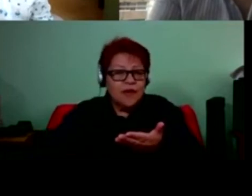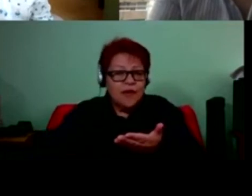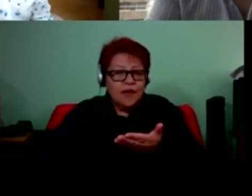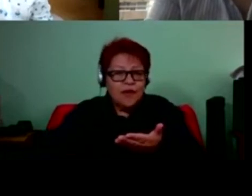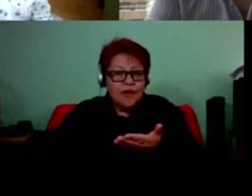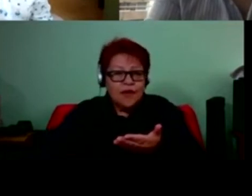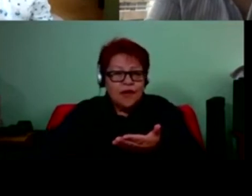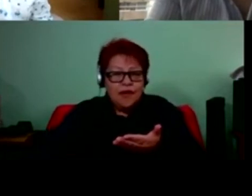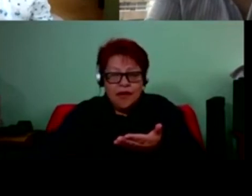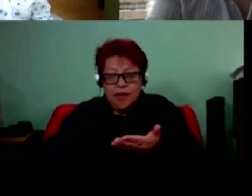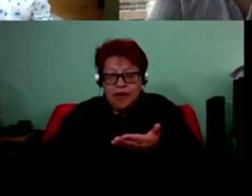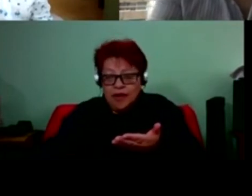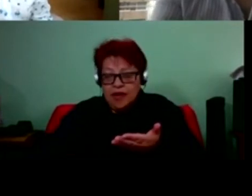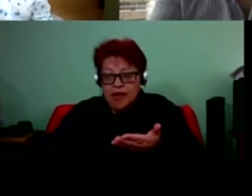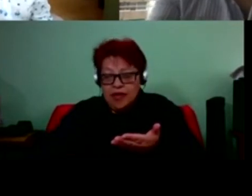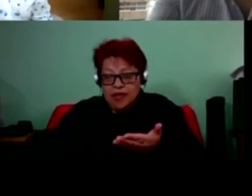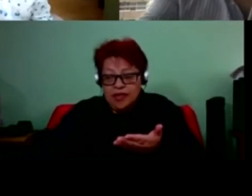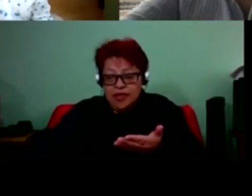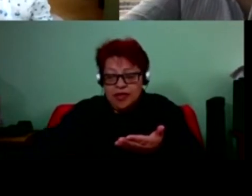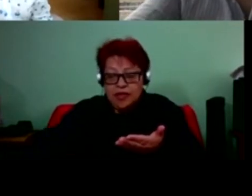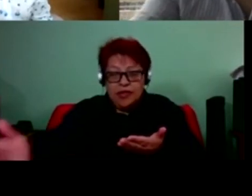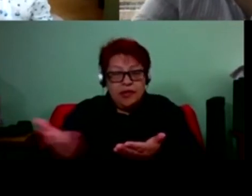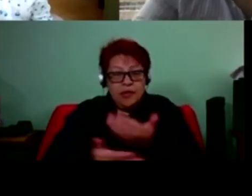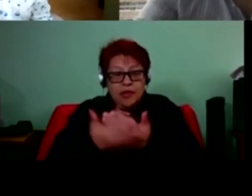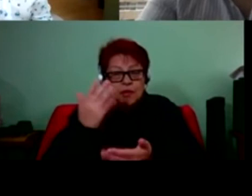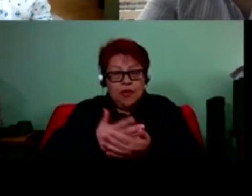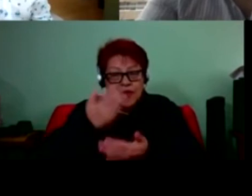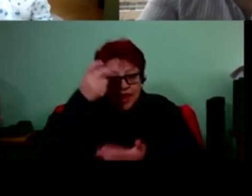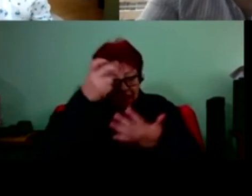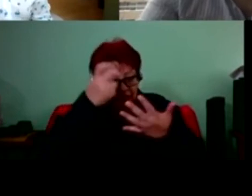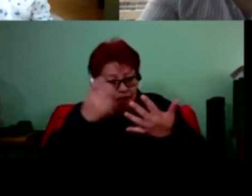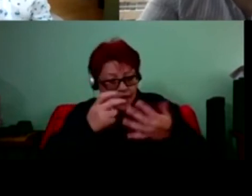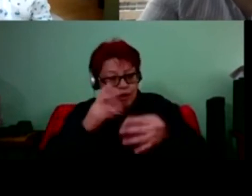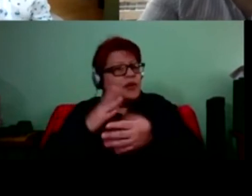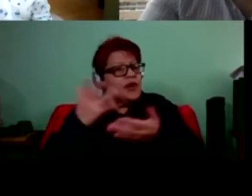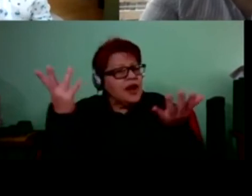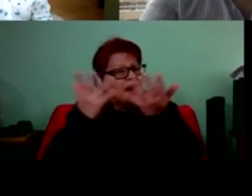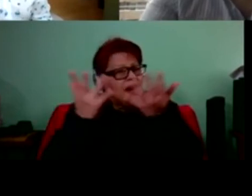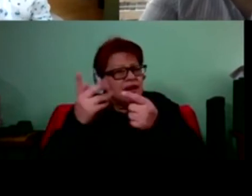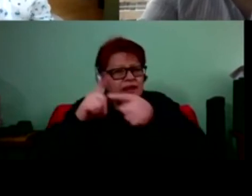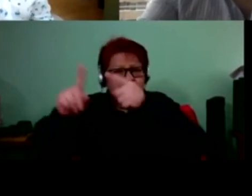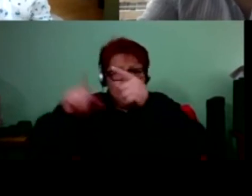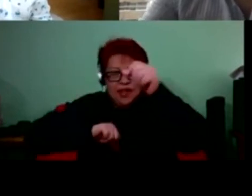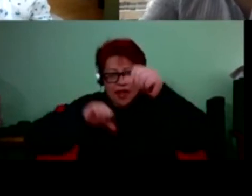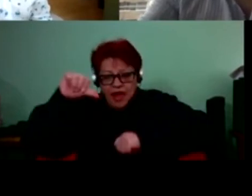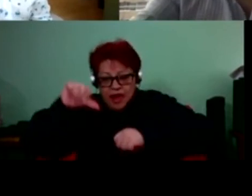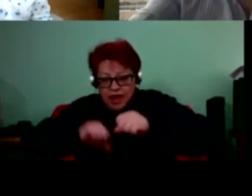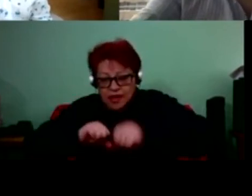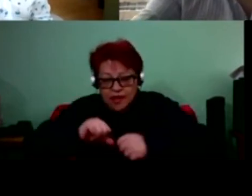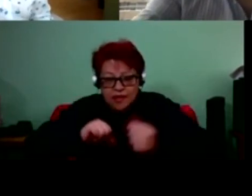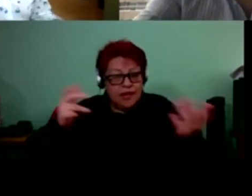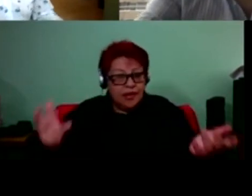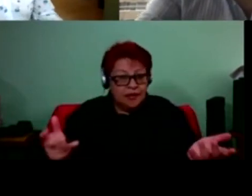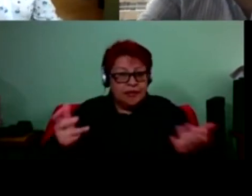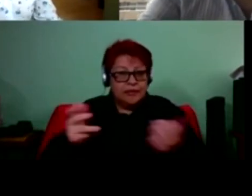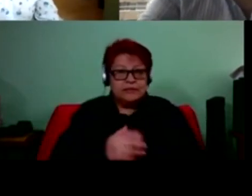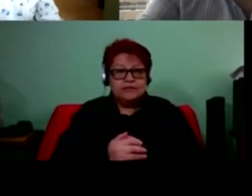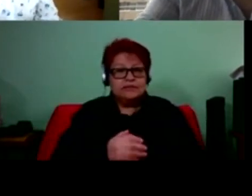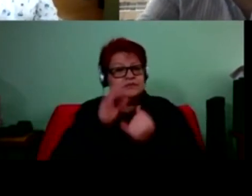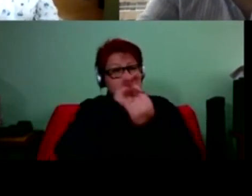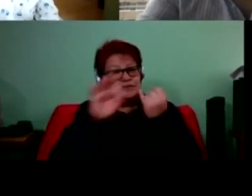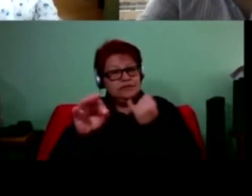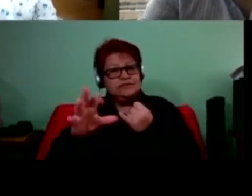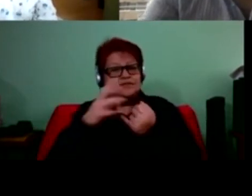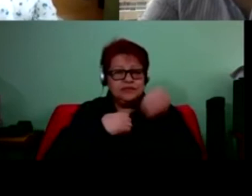las actividades parlamentarias, una justificación de por qué se llevan a cabo estas actividades y finalmente pues también